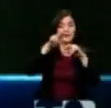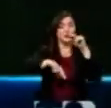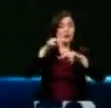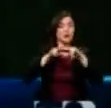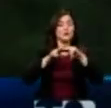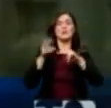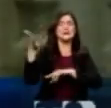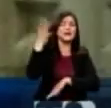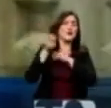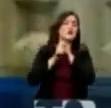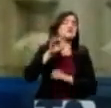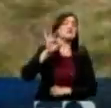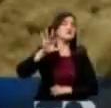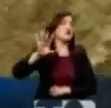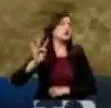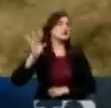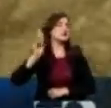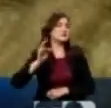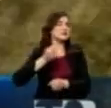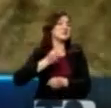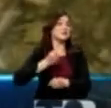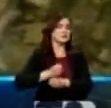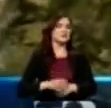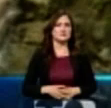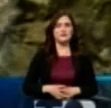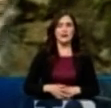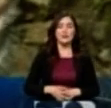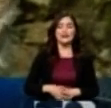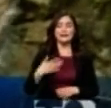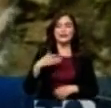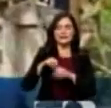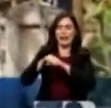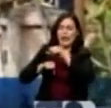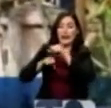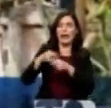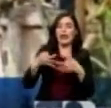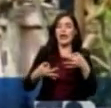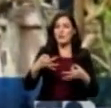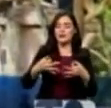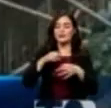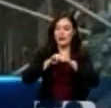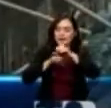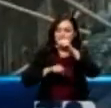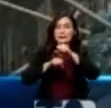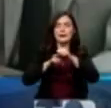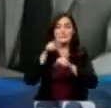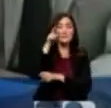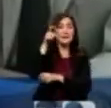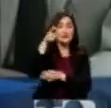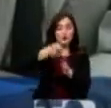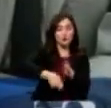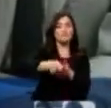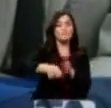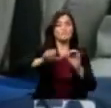desde 1987 y se sabe que el sigilo se levantará únicamente a nivel judicial es decir que solo Fiscales y